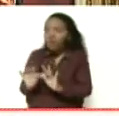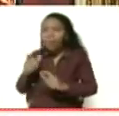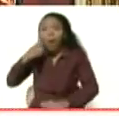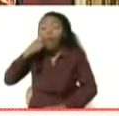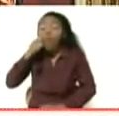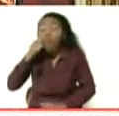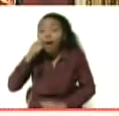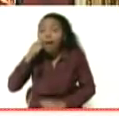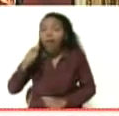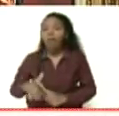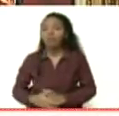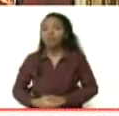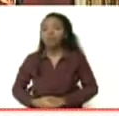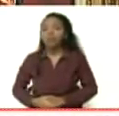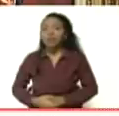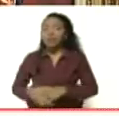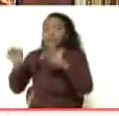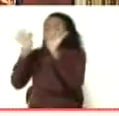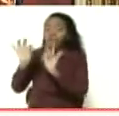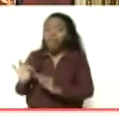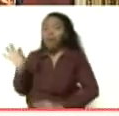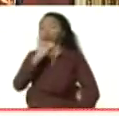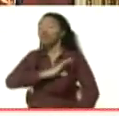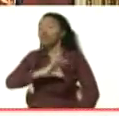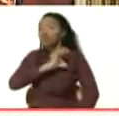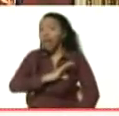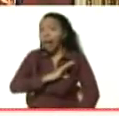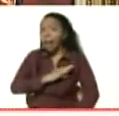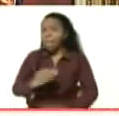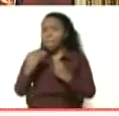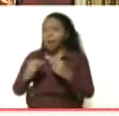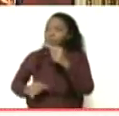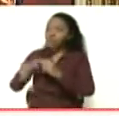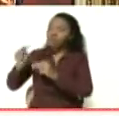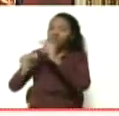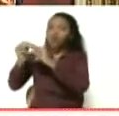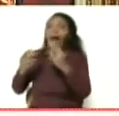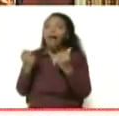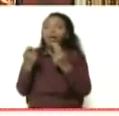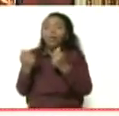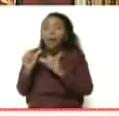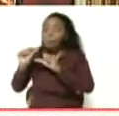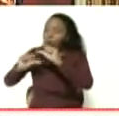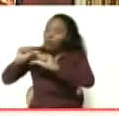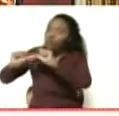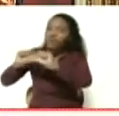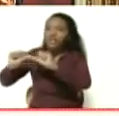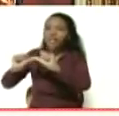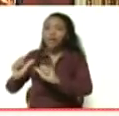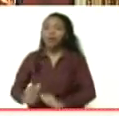humanista, el modelo socialista y para construir una economía productiva?